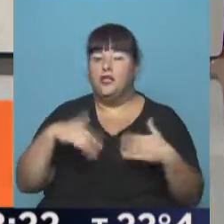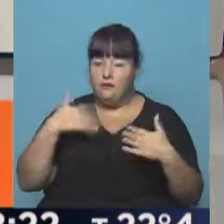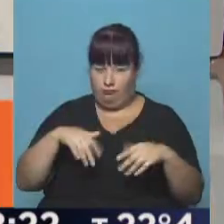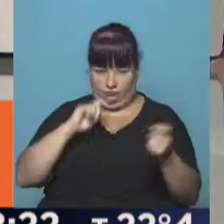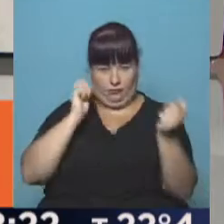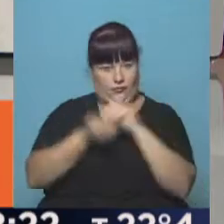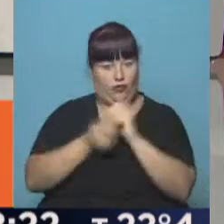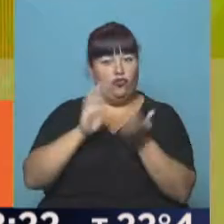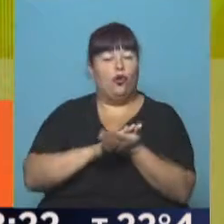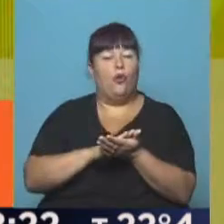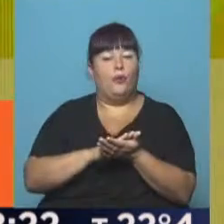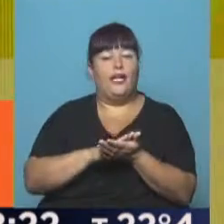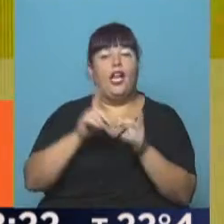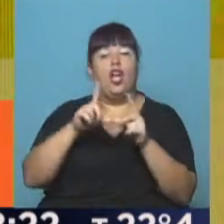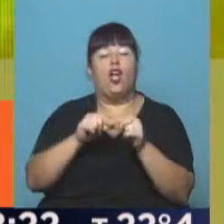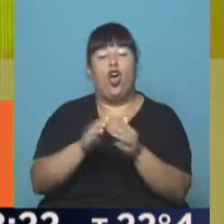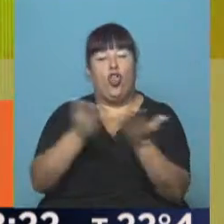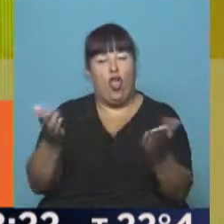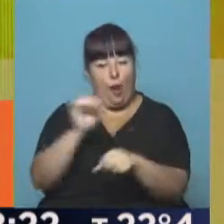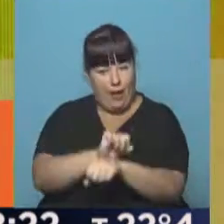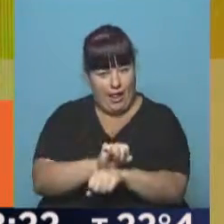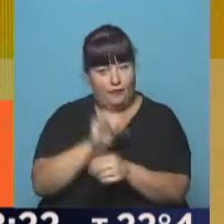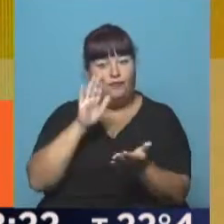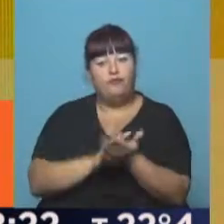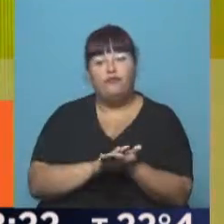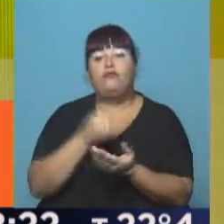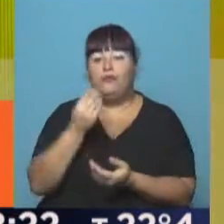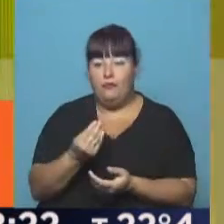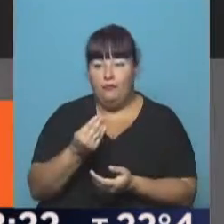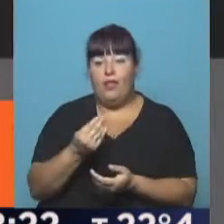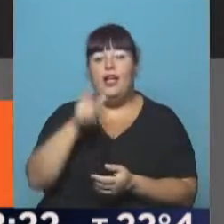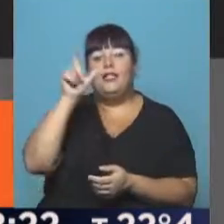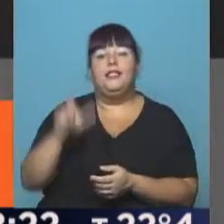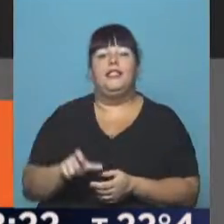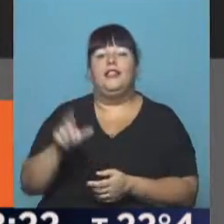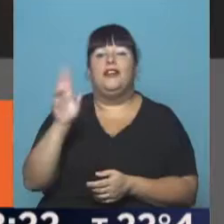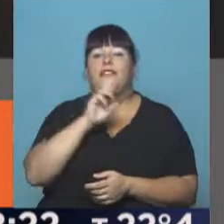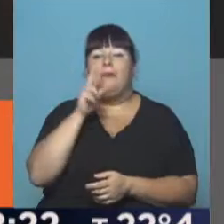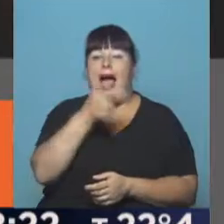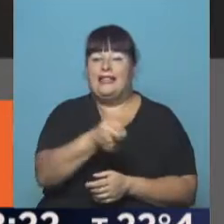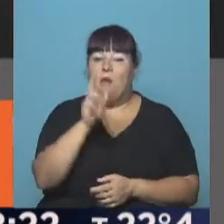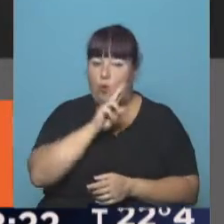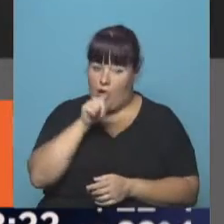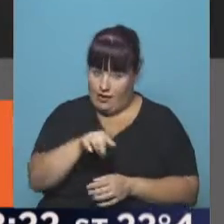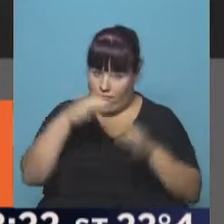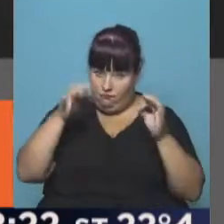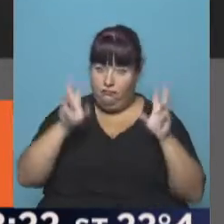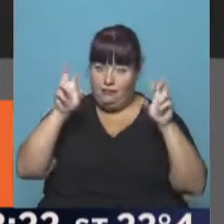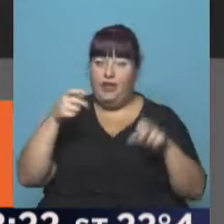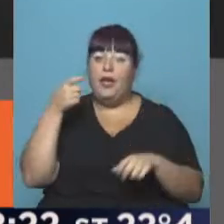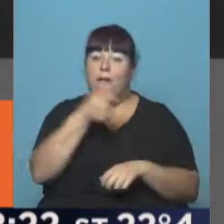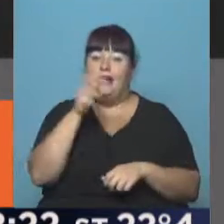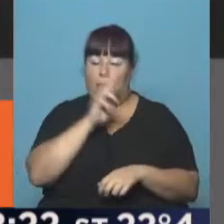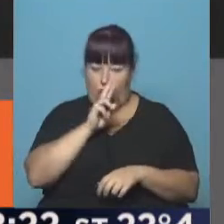grandes, inclusive del Código Penal, respecto de nada menos que el concepto de femicidio. Más correcto es